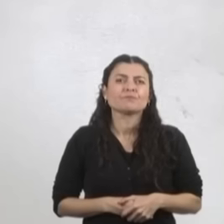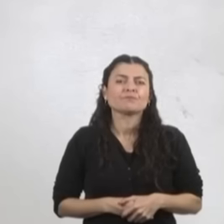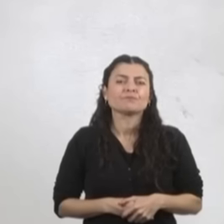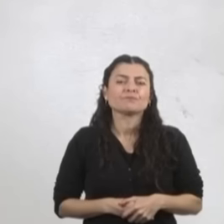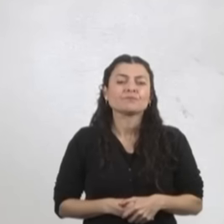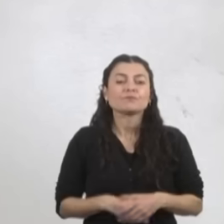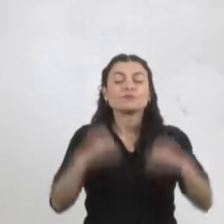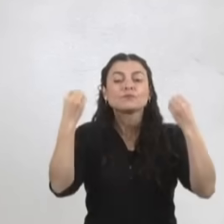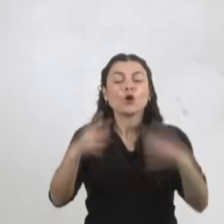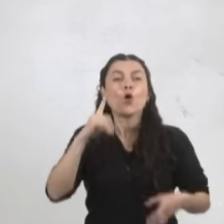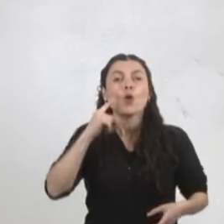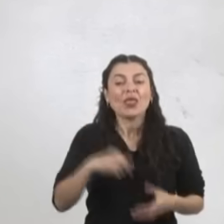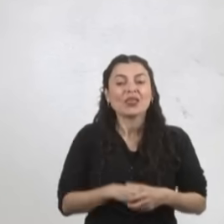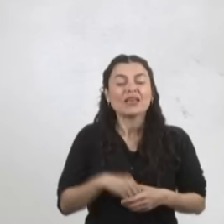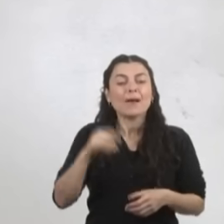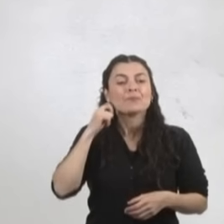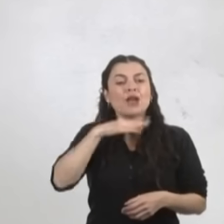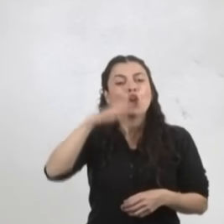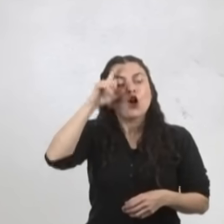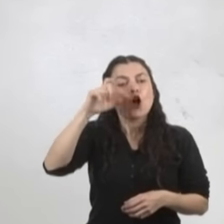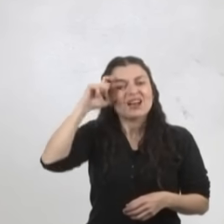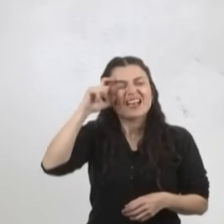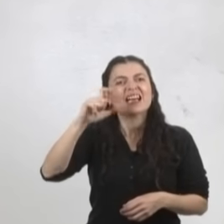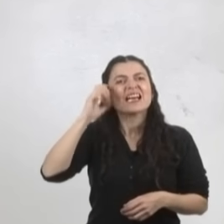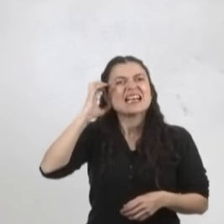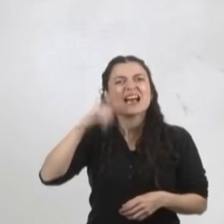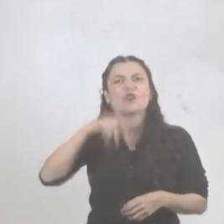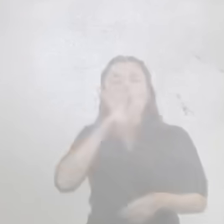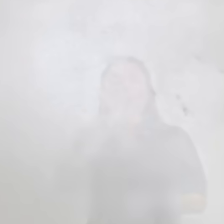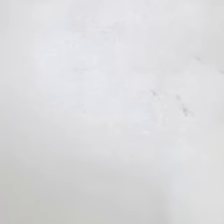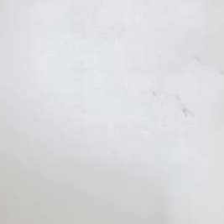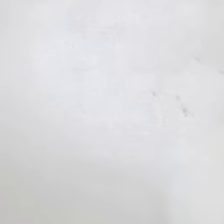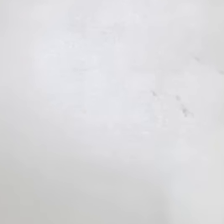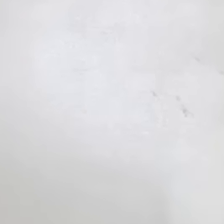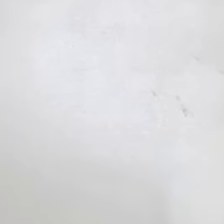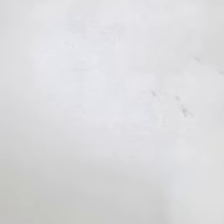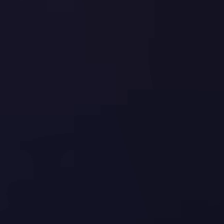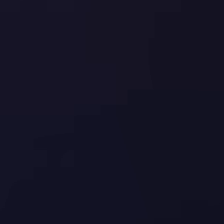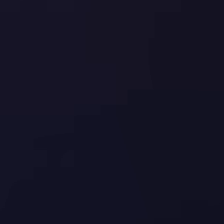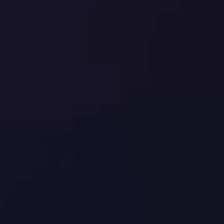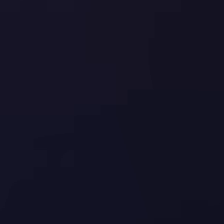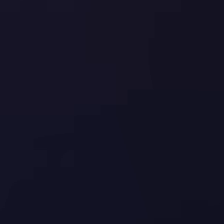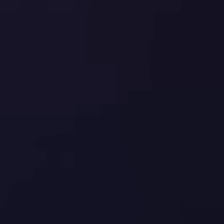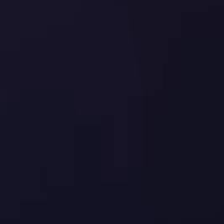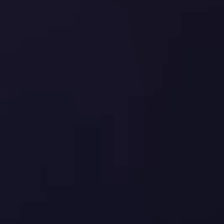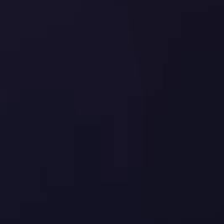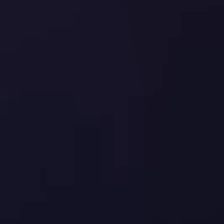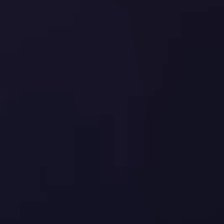Manuel, ¿cómo estás? Buen día. ¿Cómo andas? ¿Bien? Rodrigo Jorge de Radio Mitre. Conferencia extensa hoy, ¿eh? Sí, ¿no? pero bueno.